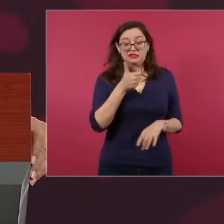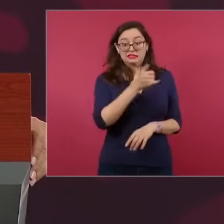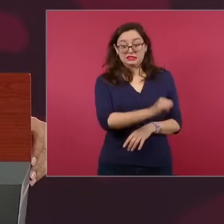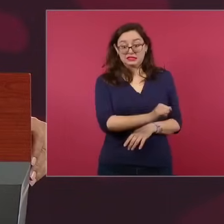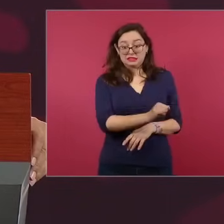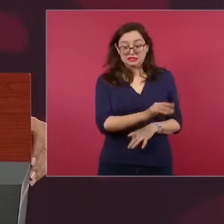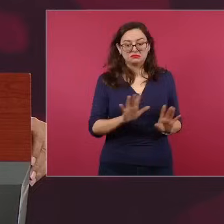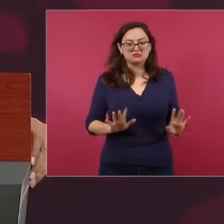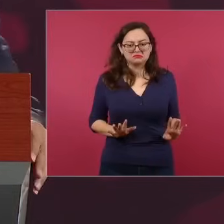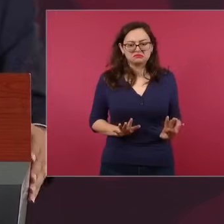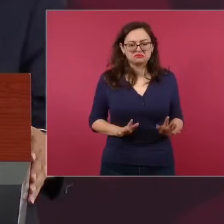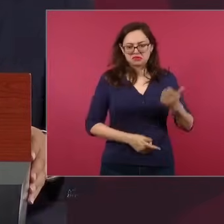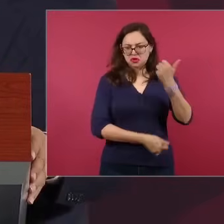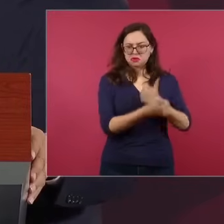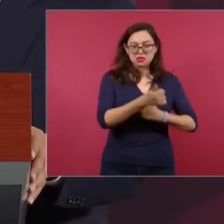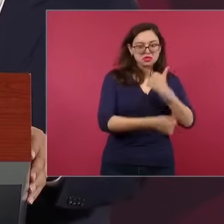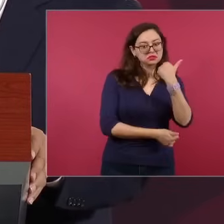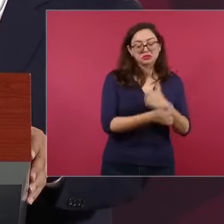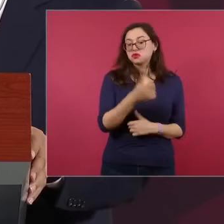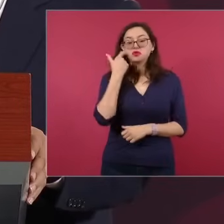Pero los conocemos bien